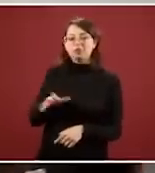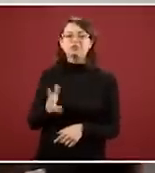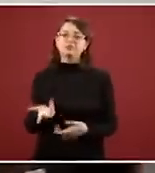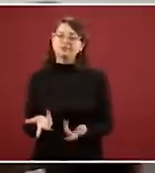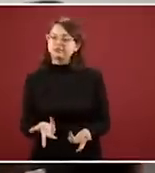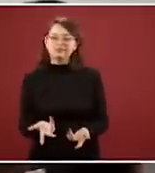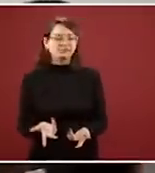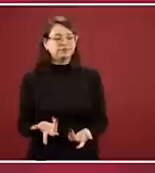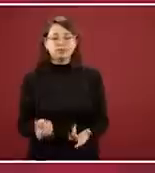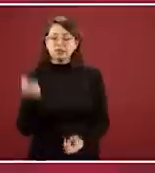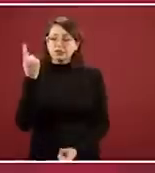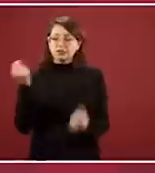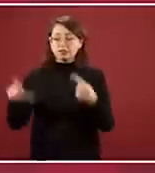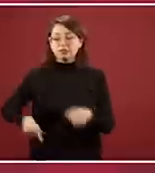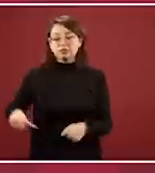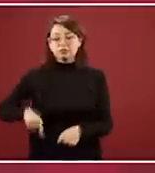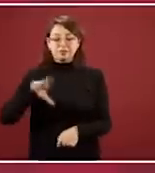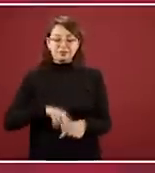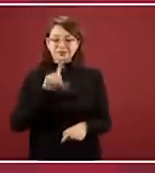quedan callados, pero